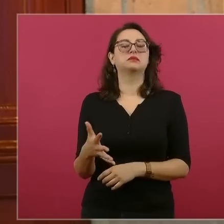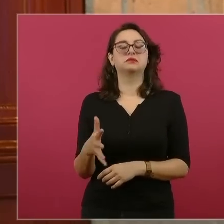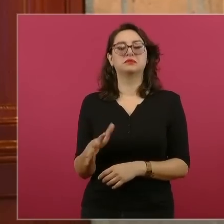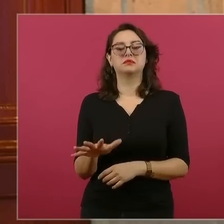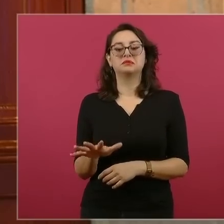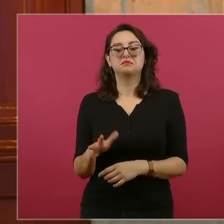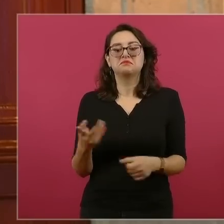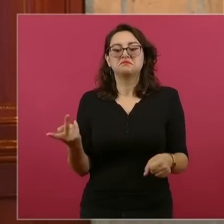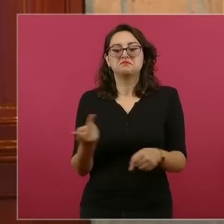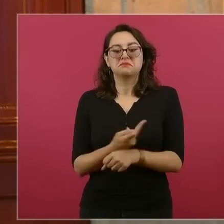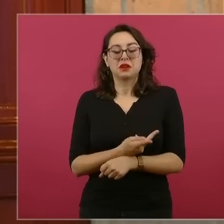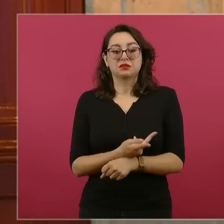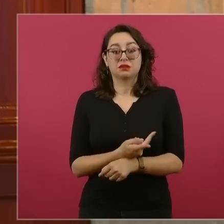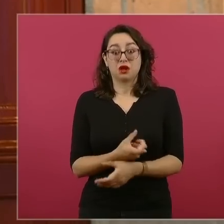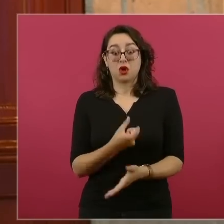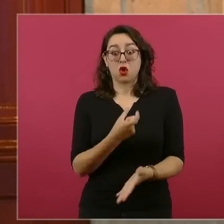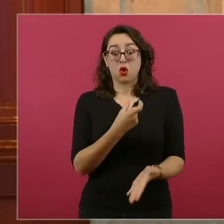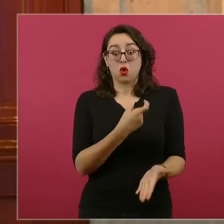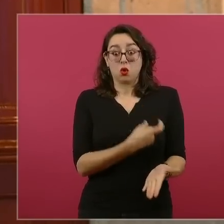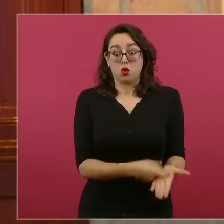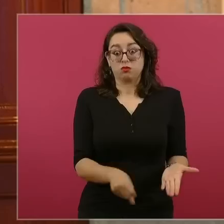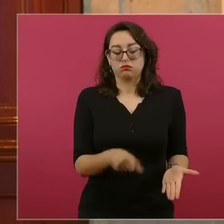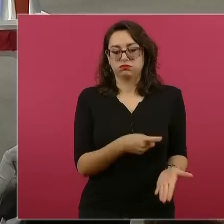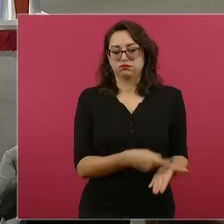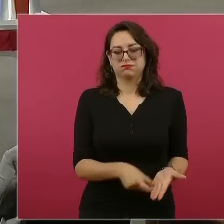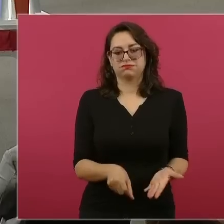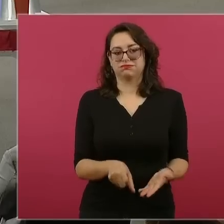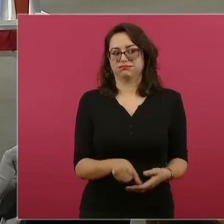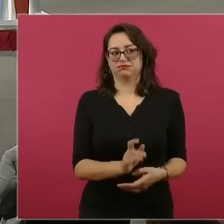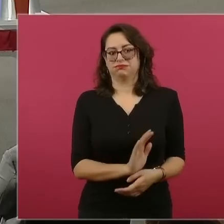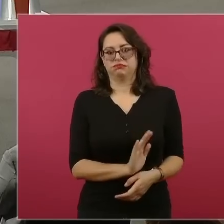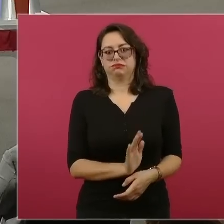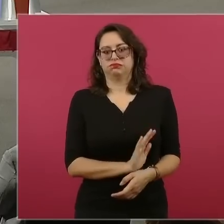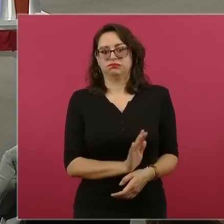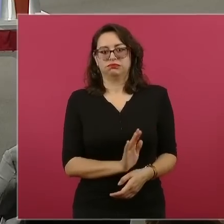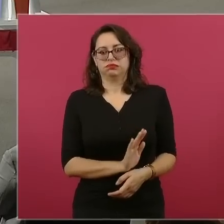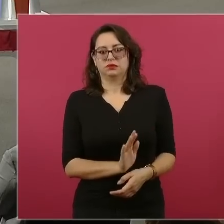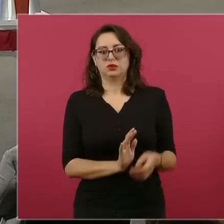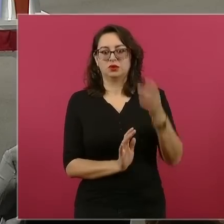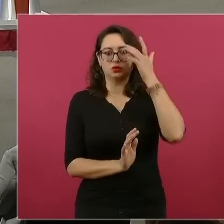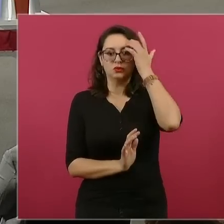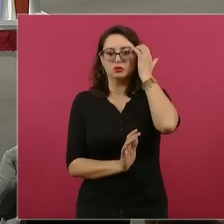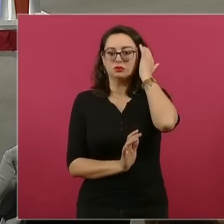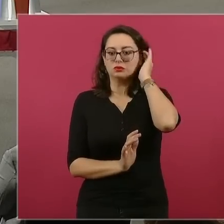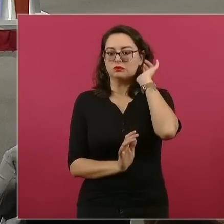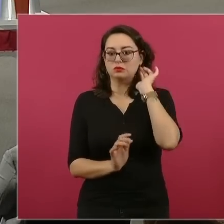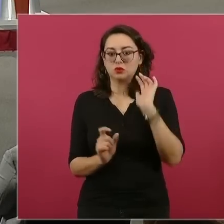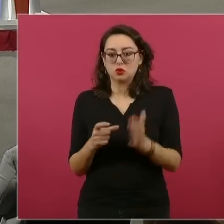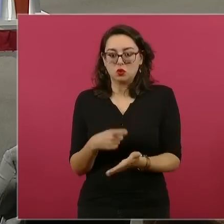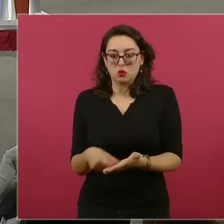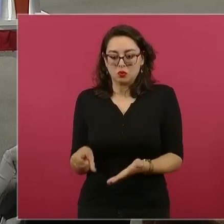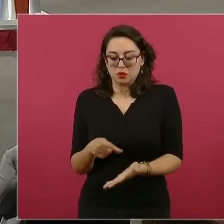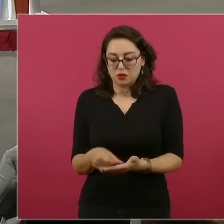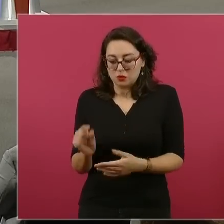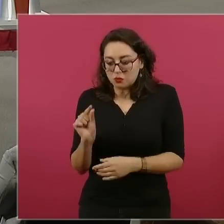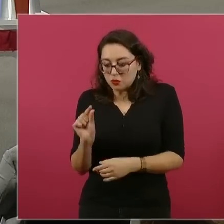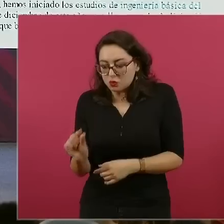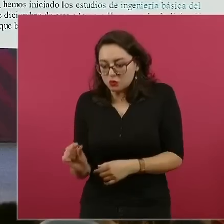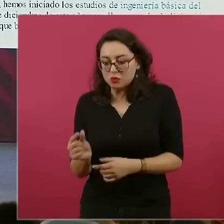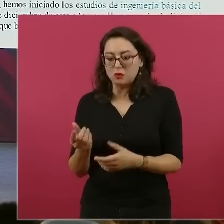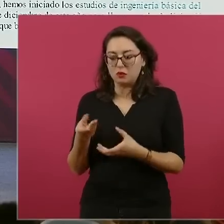consume solo artículos de primera necesidad, y aún estos en pequeña escala.